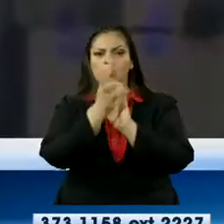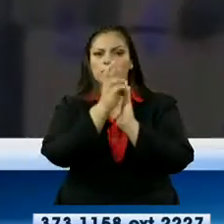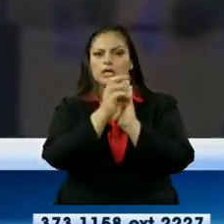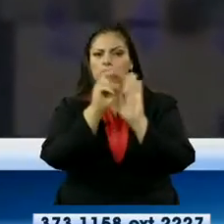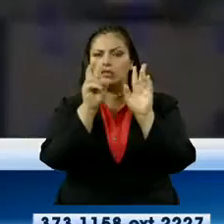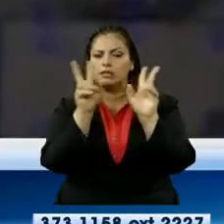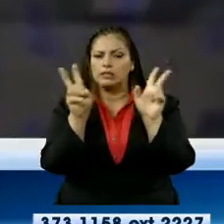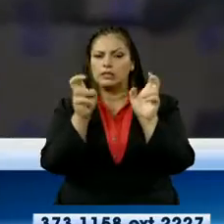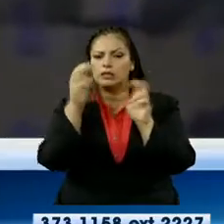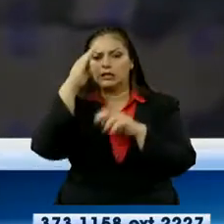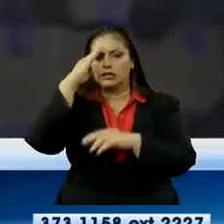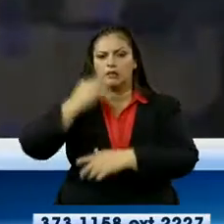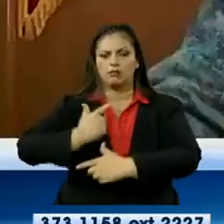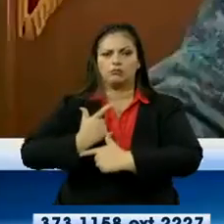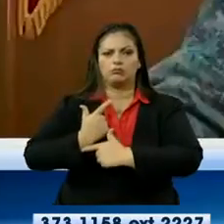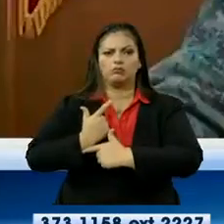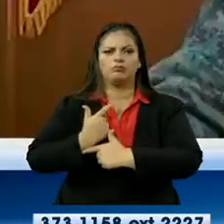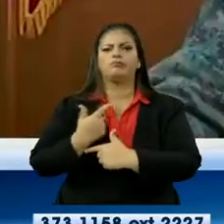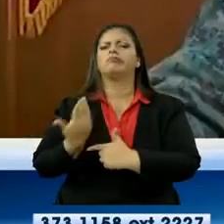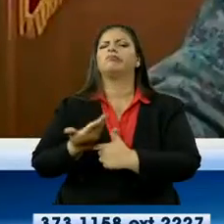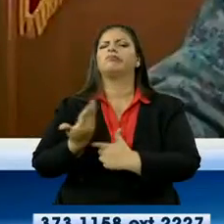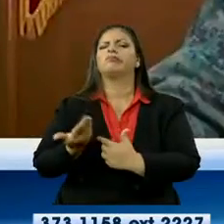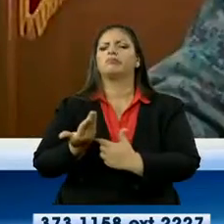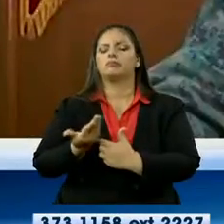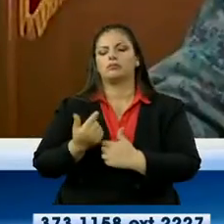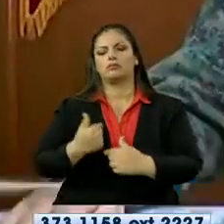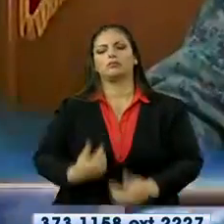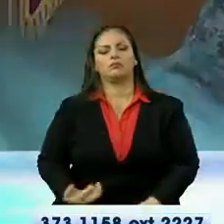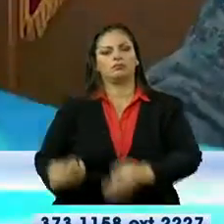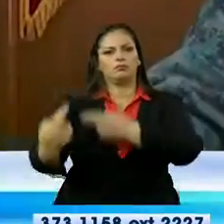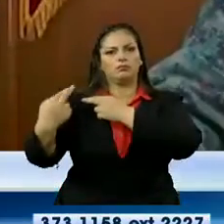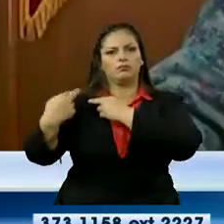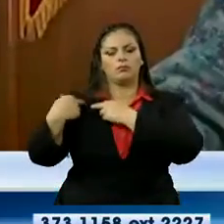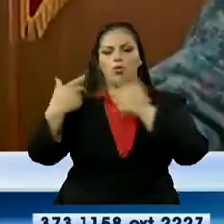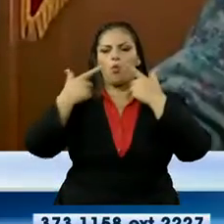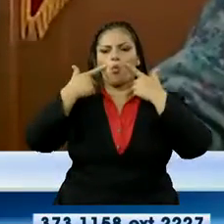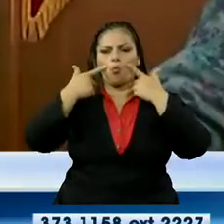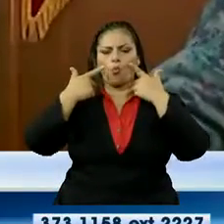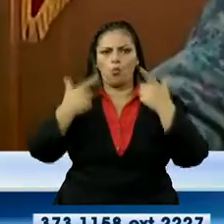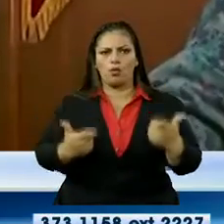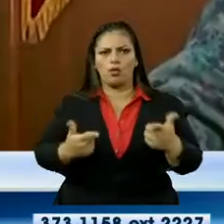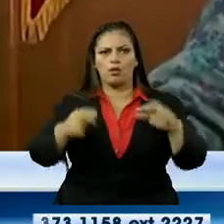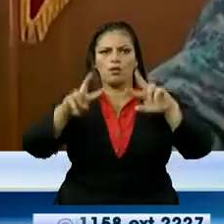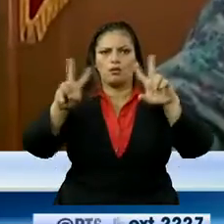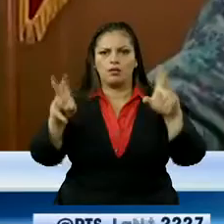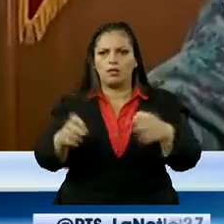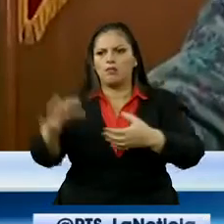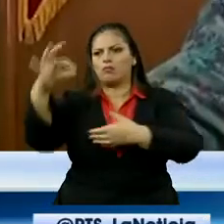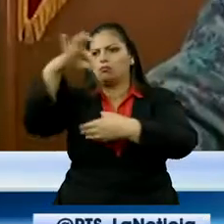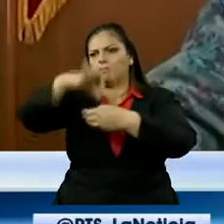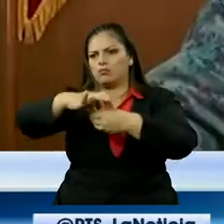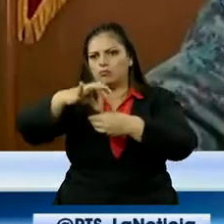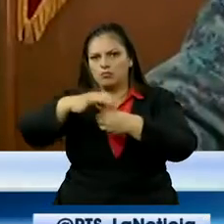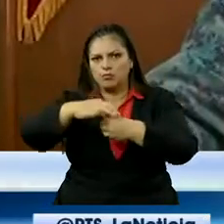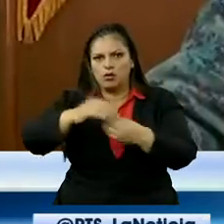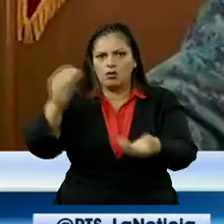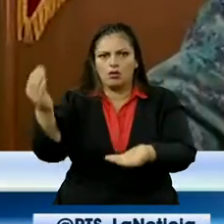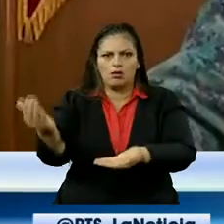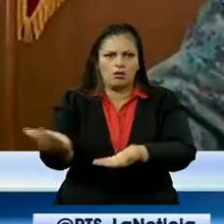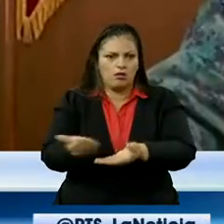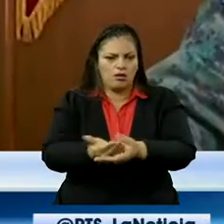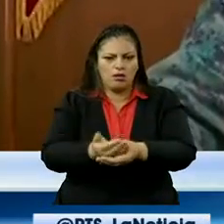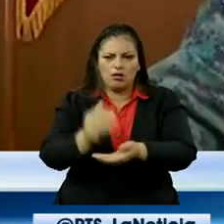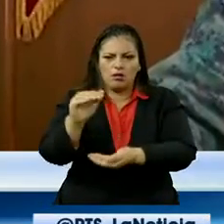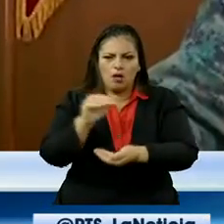Armadas. Somos responsables tanto de la custodia, así como del transporte y la seguridad, tanto de bienes físicos, así como